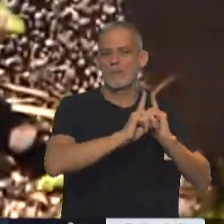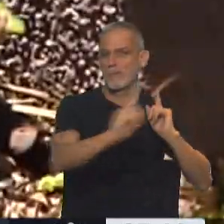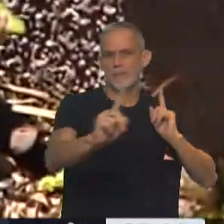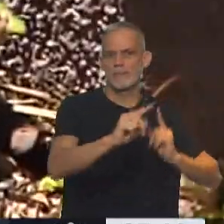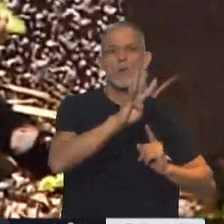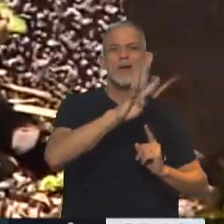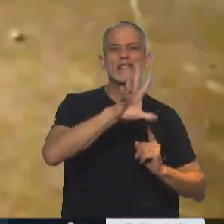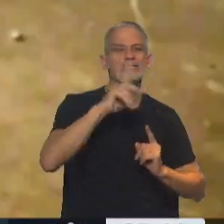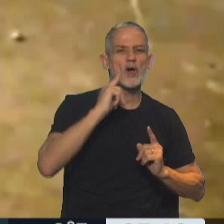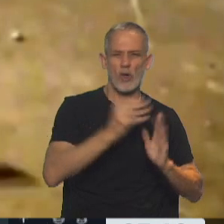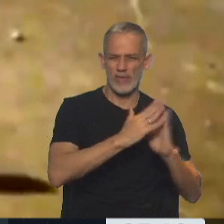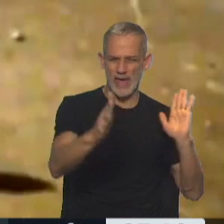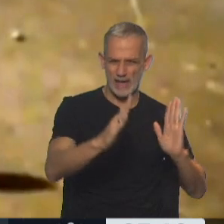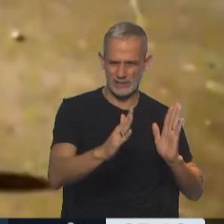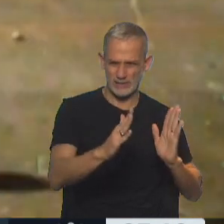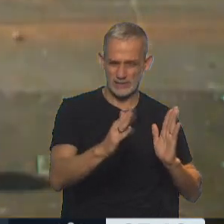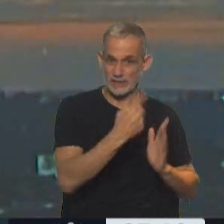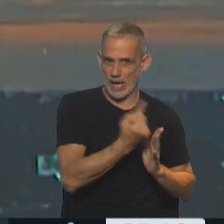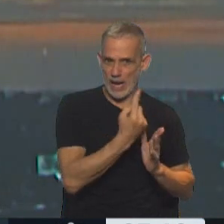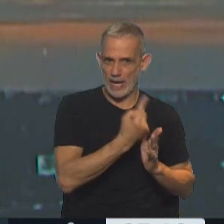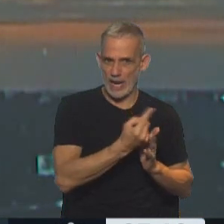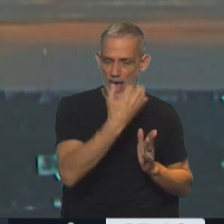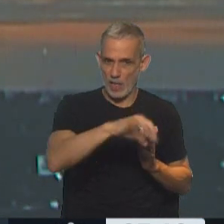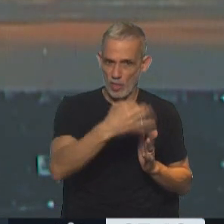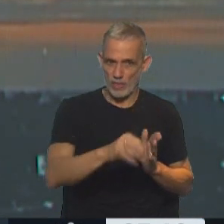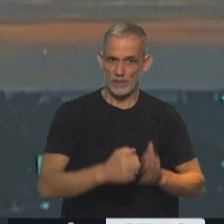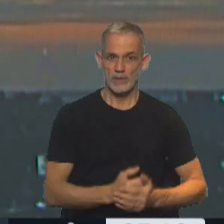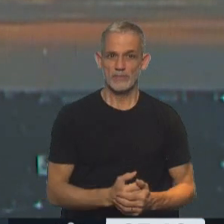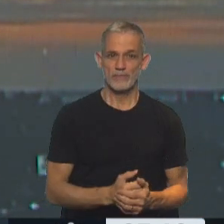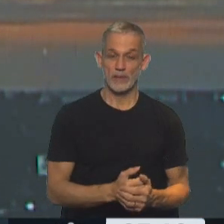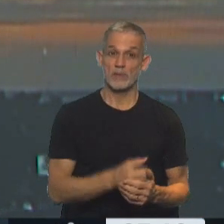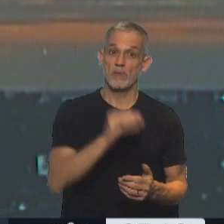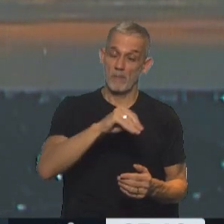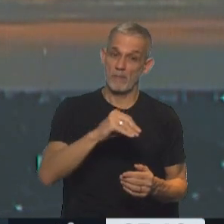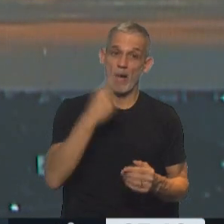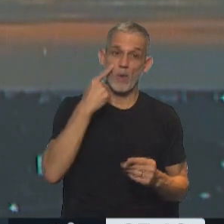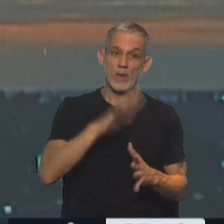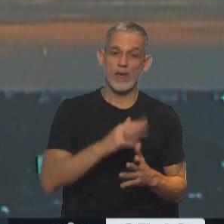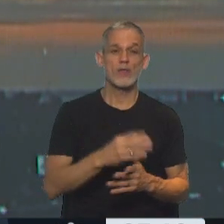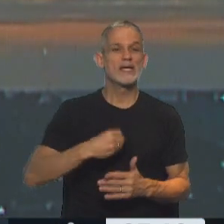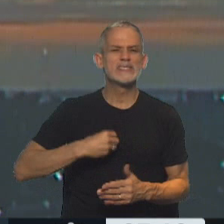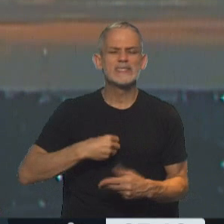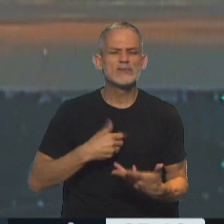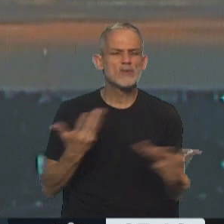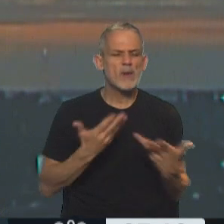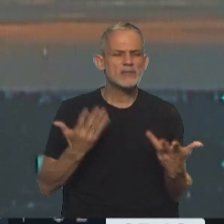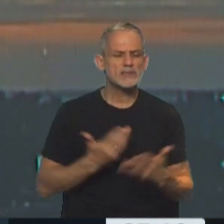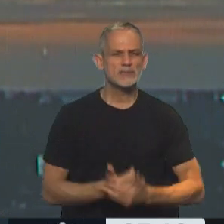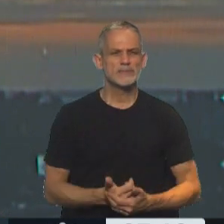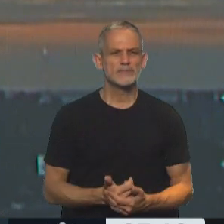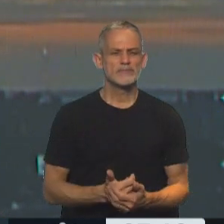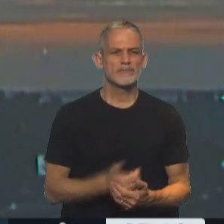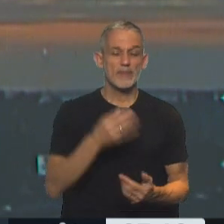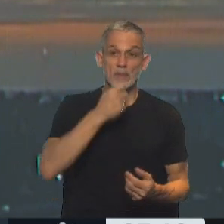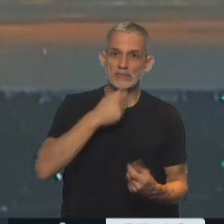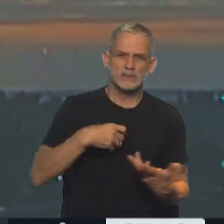que es el periodo de contagio de incubación que puede tener la enfermedad. Todavía más precaución todavía. ¿Cuáles son los síntomas para tener en cuenta y